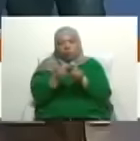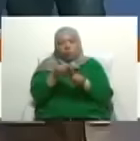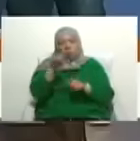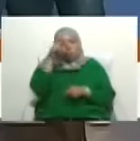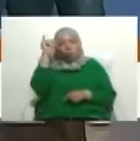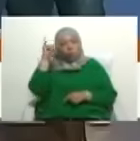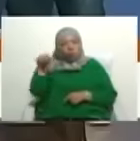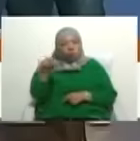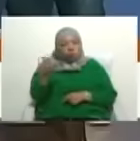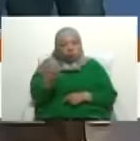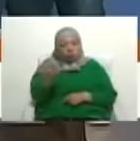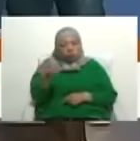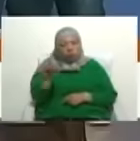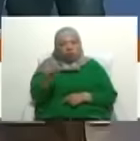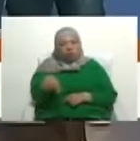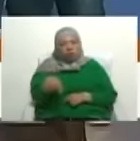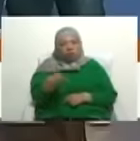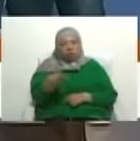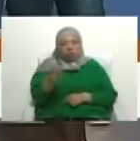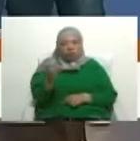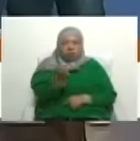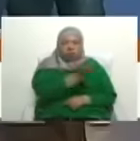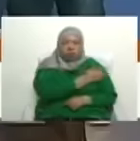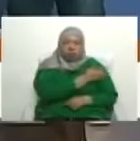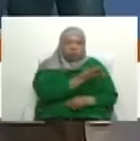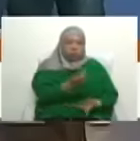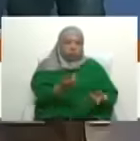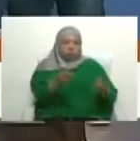poco. Aquí la solución son más sanciones.